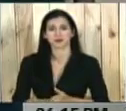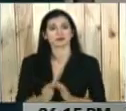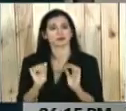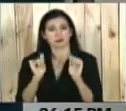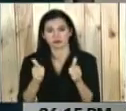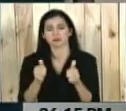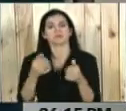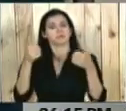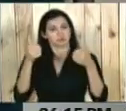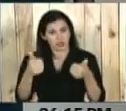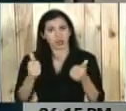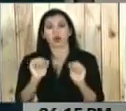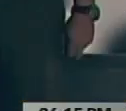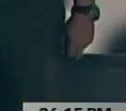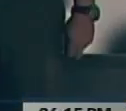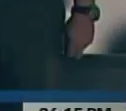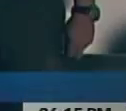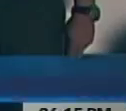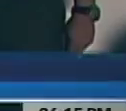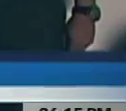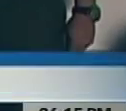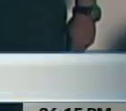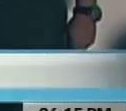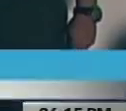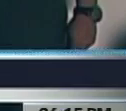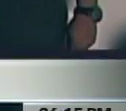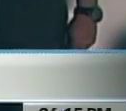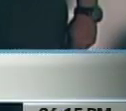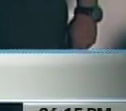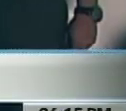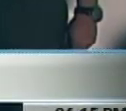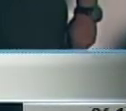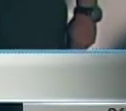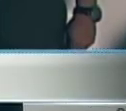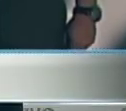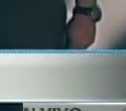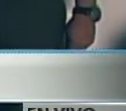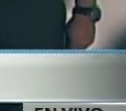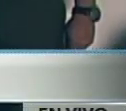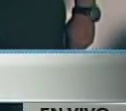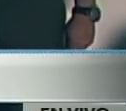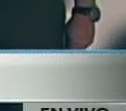arrancó bien. Estuvieron hasta las 2:30 de la mañana trabajando,